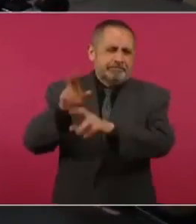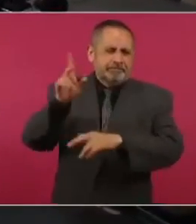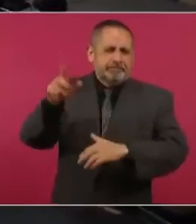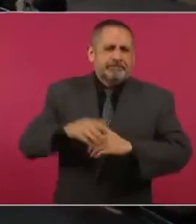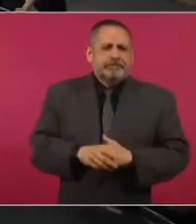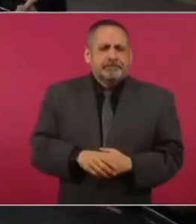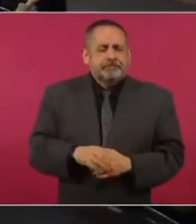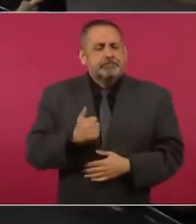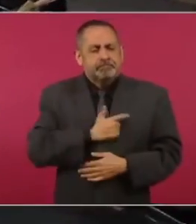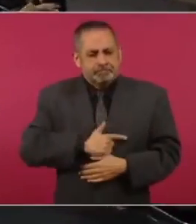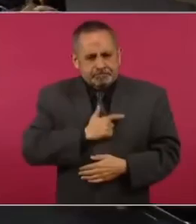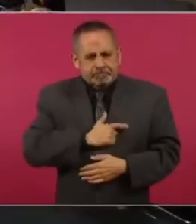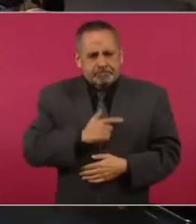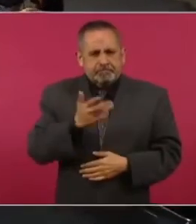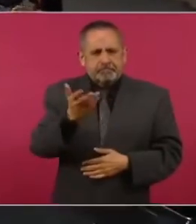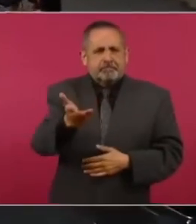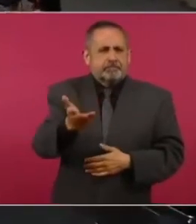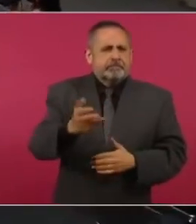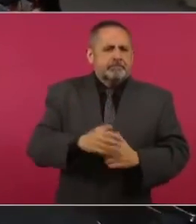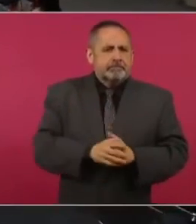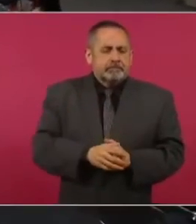Me da mucho gusto.